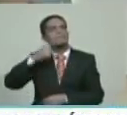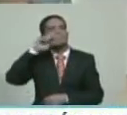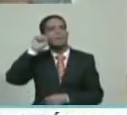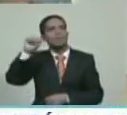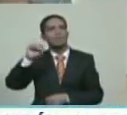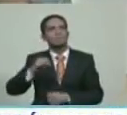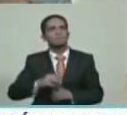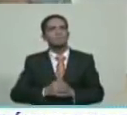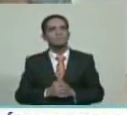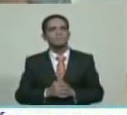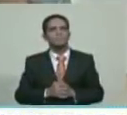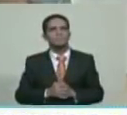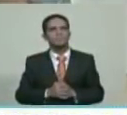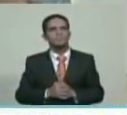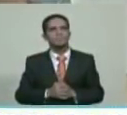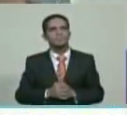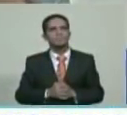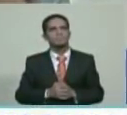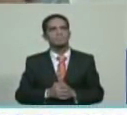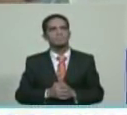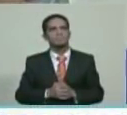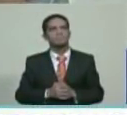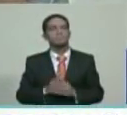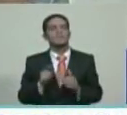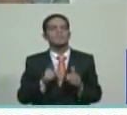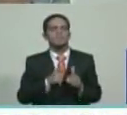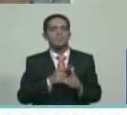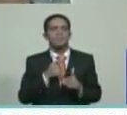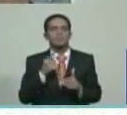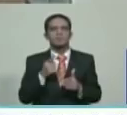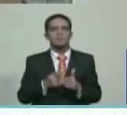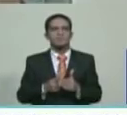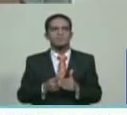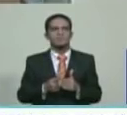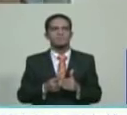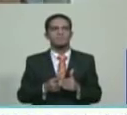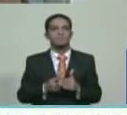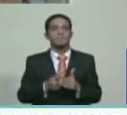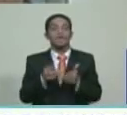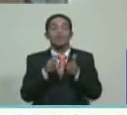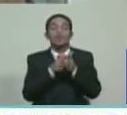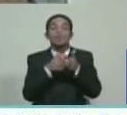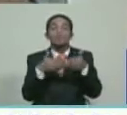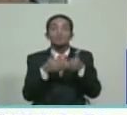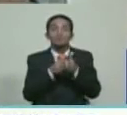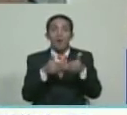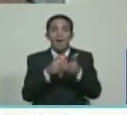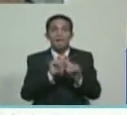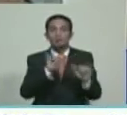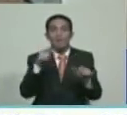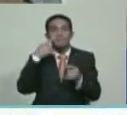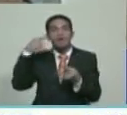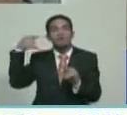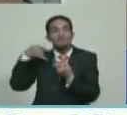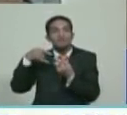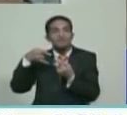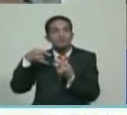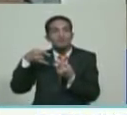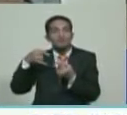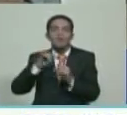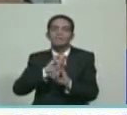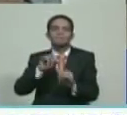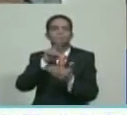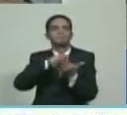maduro es decir las cuales en los dispositivos móviles temporalmente ha sido